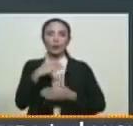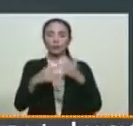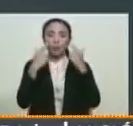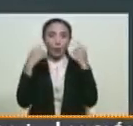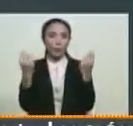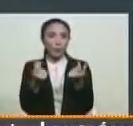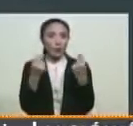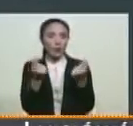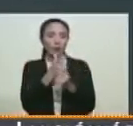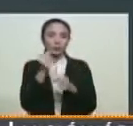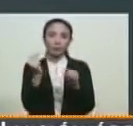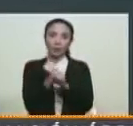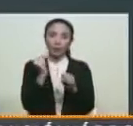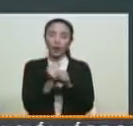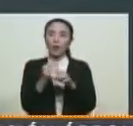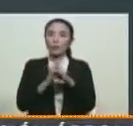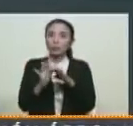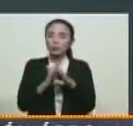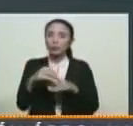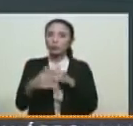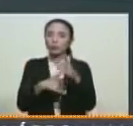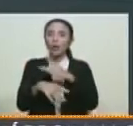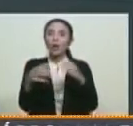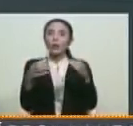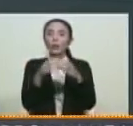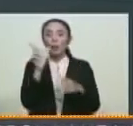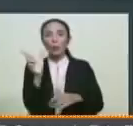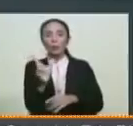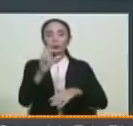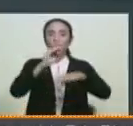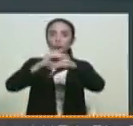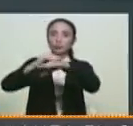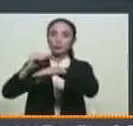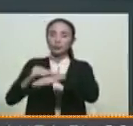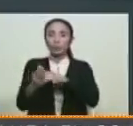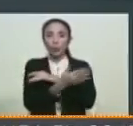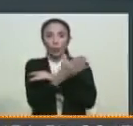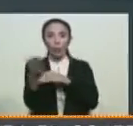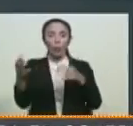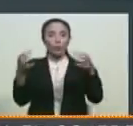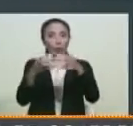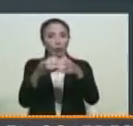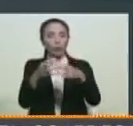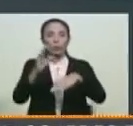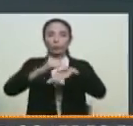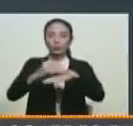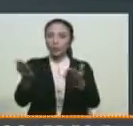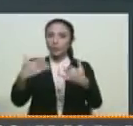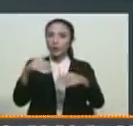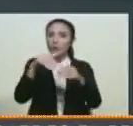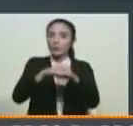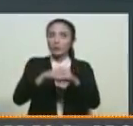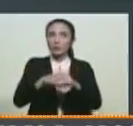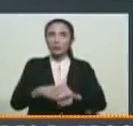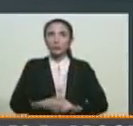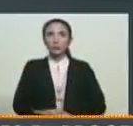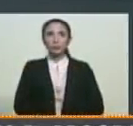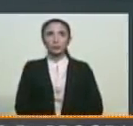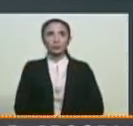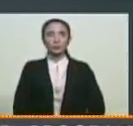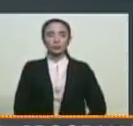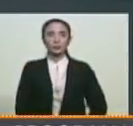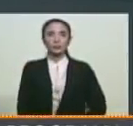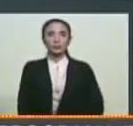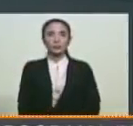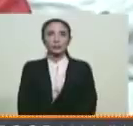pilas, Partido Socialista Unido de Venezuela, a convocar a nuestros hermanos del Gran Polo Patriótico, comando de campaña, a convocar al